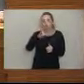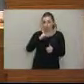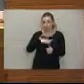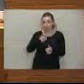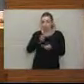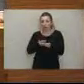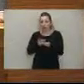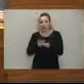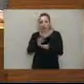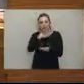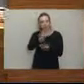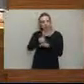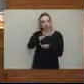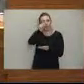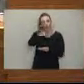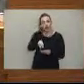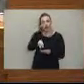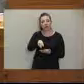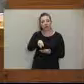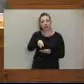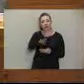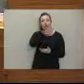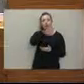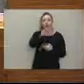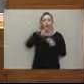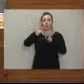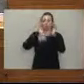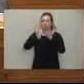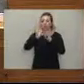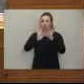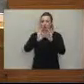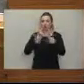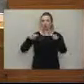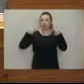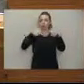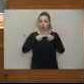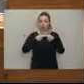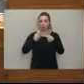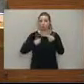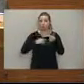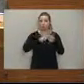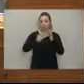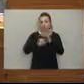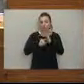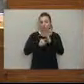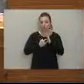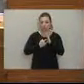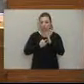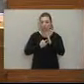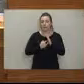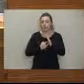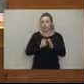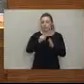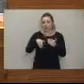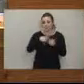pero exige también al menos el 40% de cofinanciación de las medidas contempladas. Hasta el año 2013